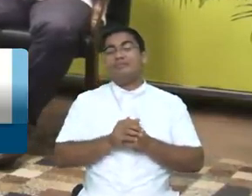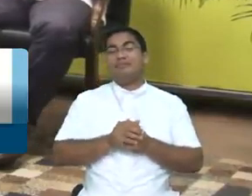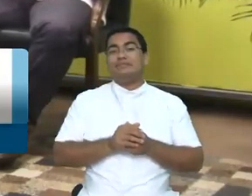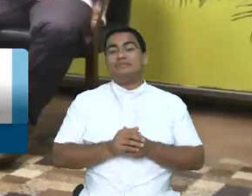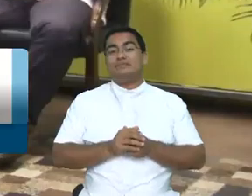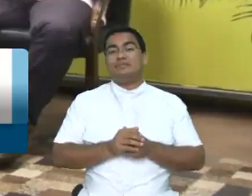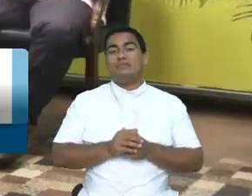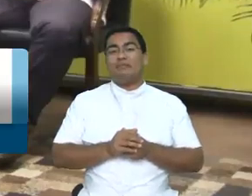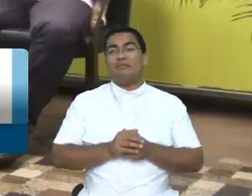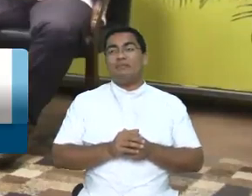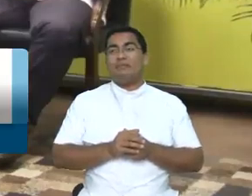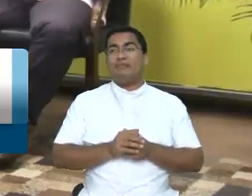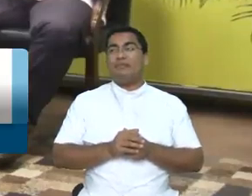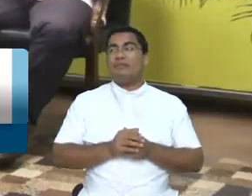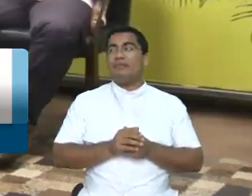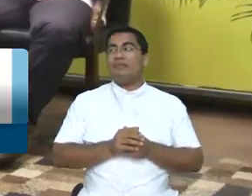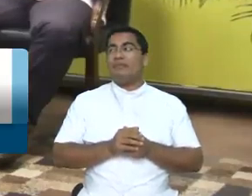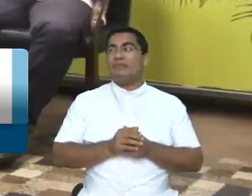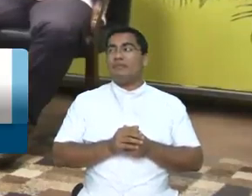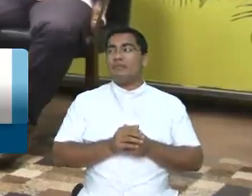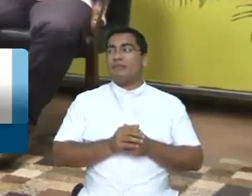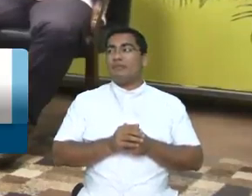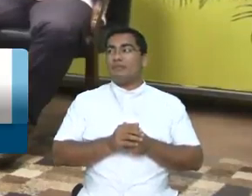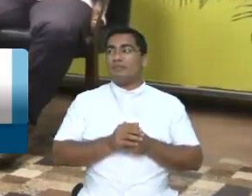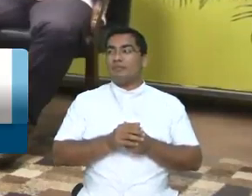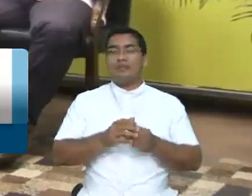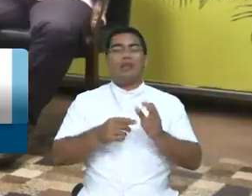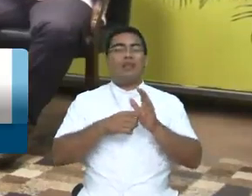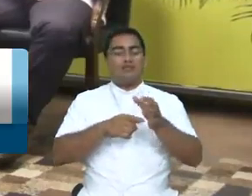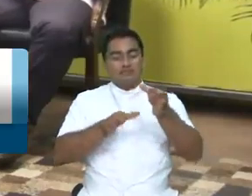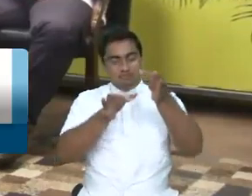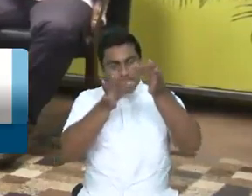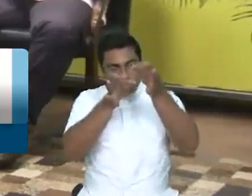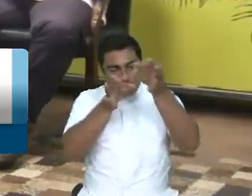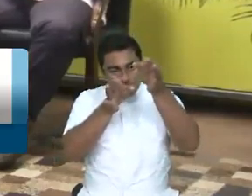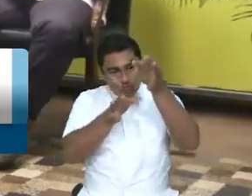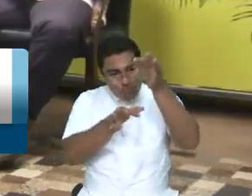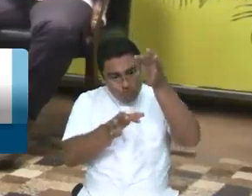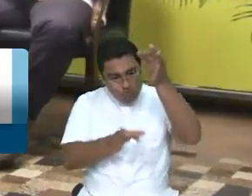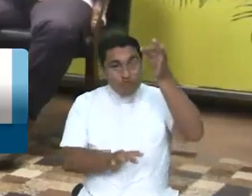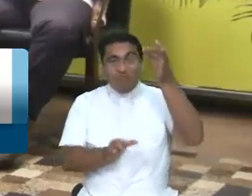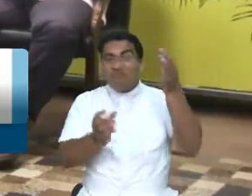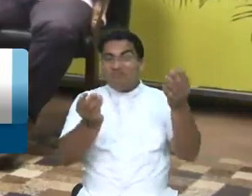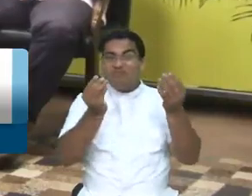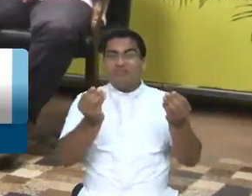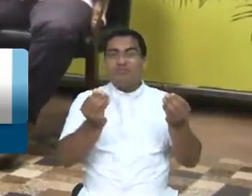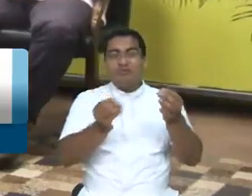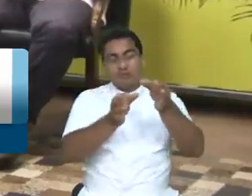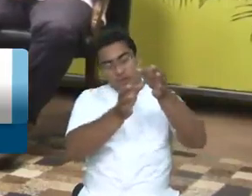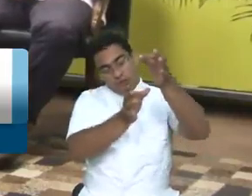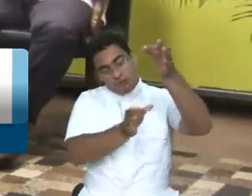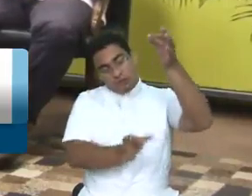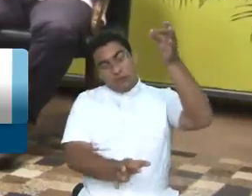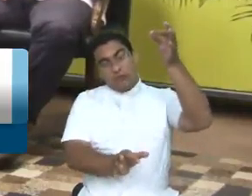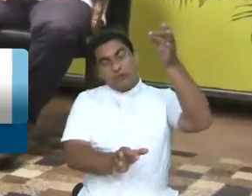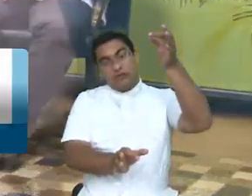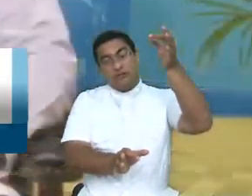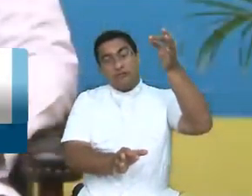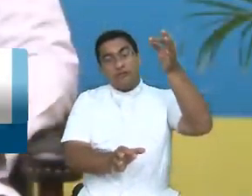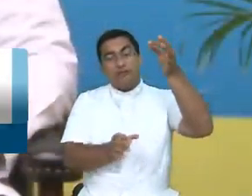La característica ahí es que son pequeñas, el diámetro de cada vértebra es pequeño. En ella está contenida la médula. Una lesión ahí, ya sea